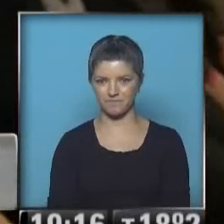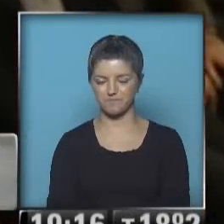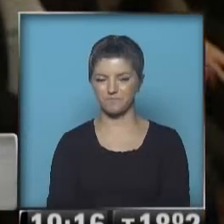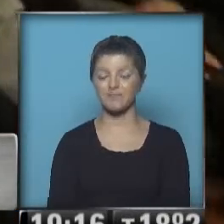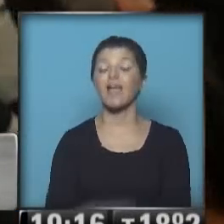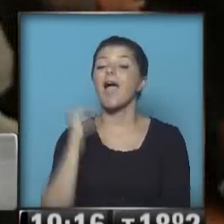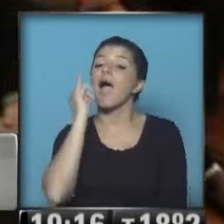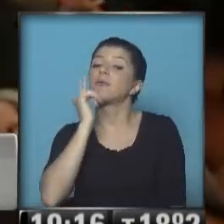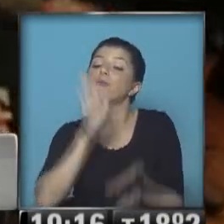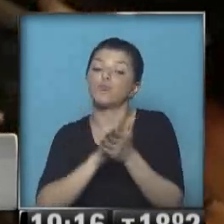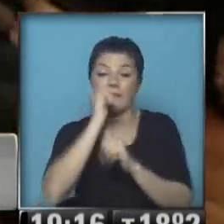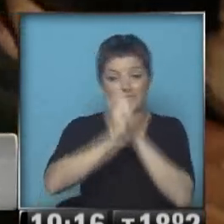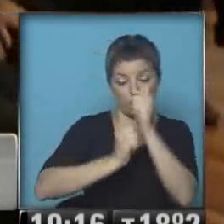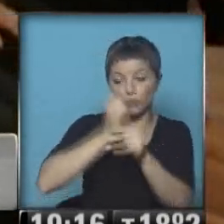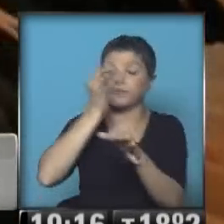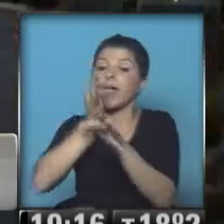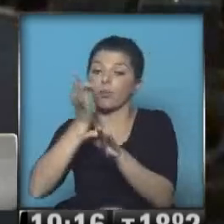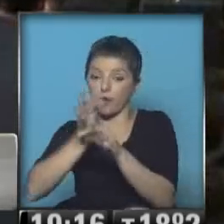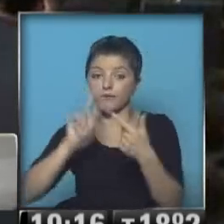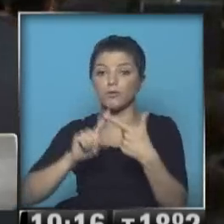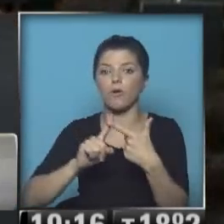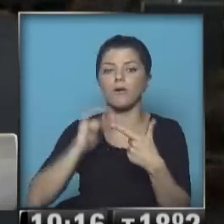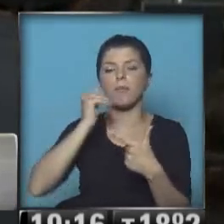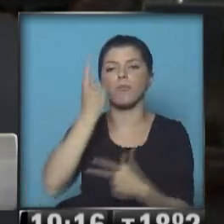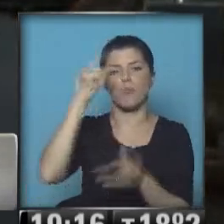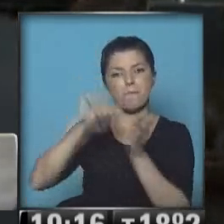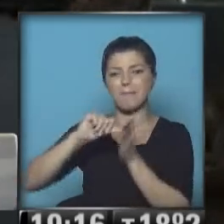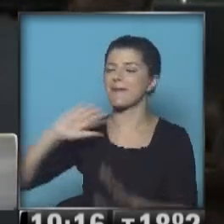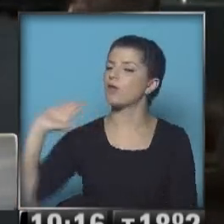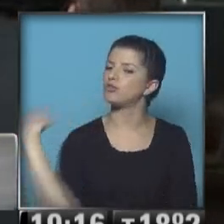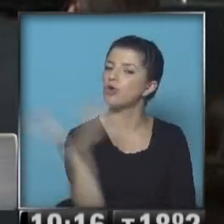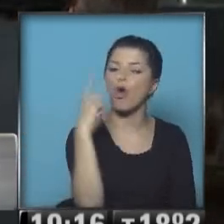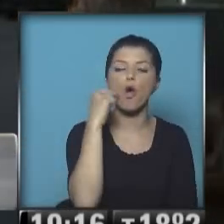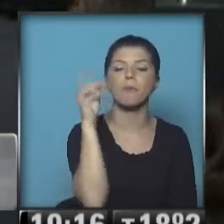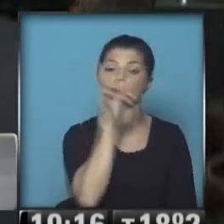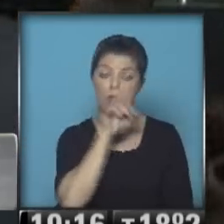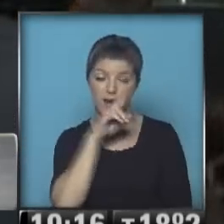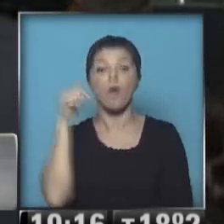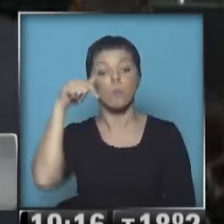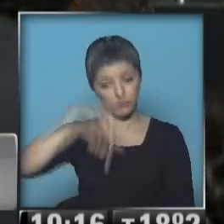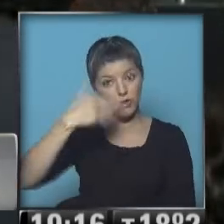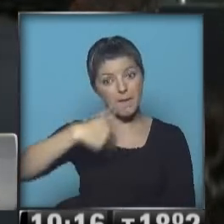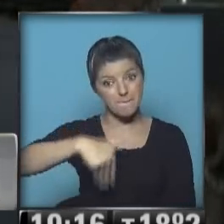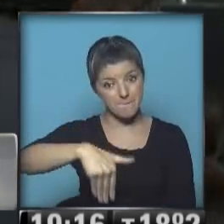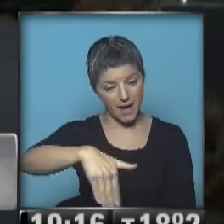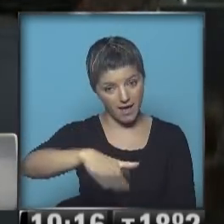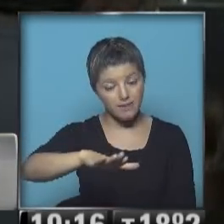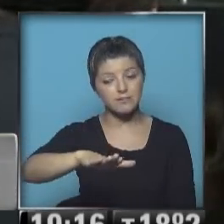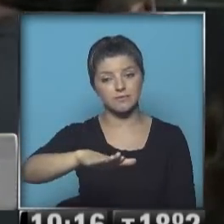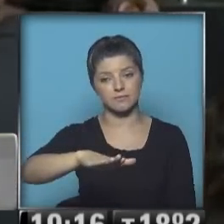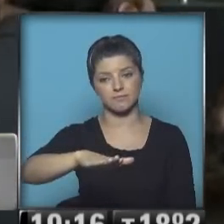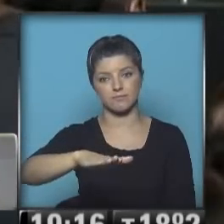Hablamos de industria, hablamos de educación, hablamos de un país para todas y todos. Por eso es que a continuación seguimos